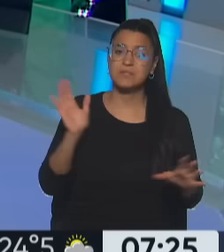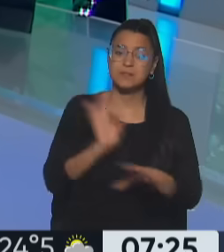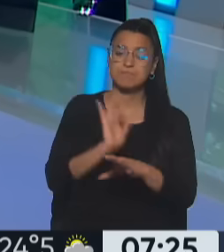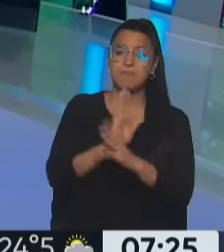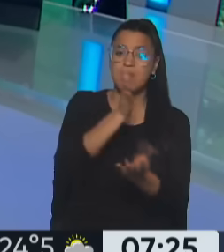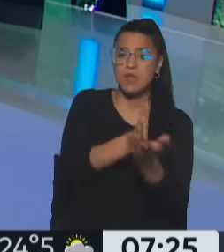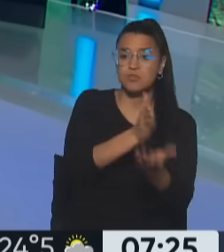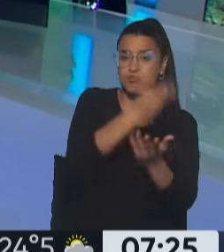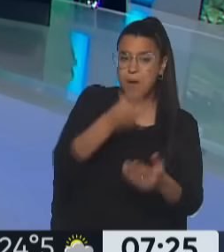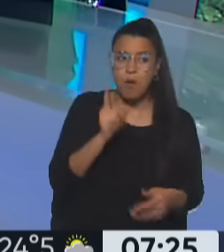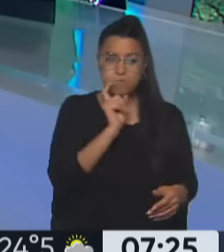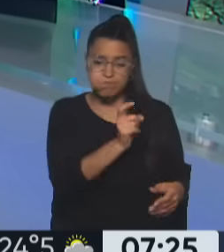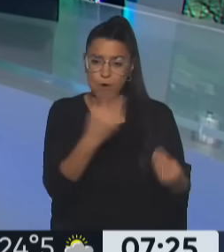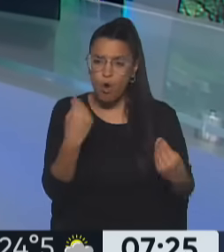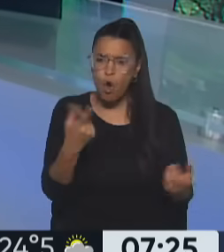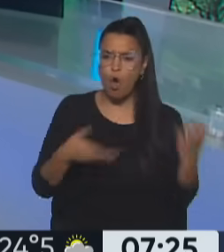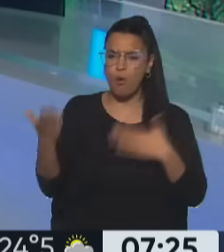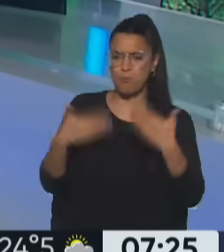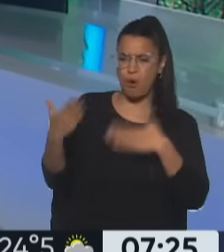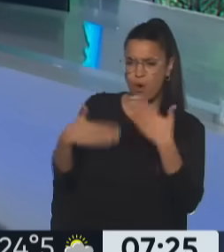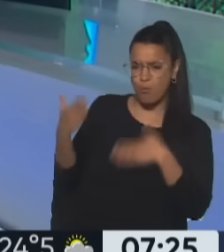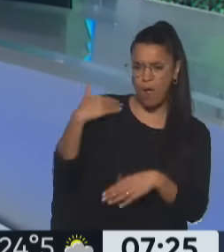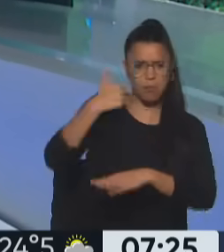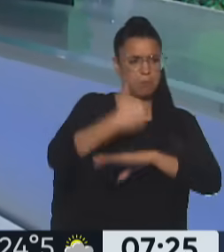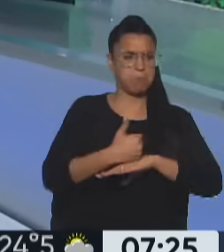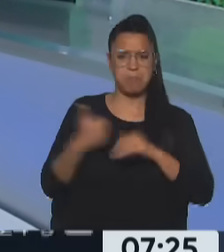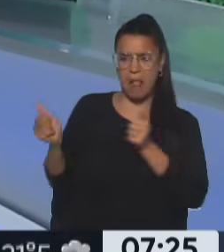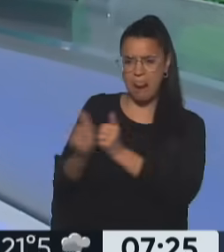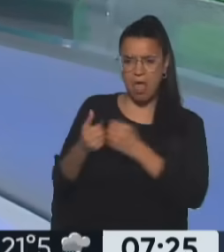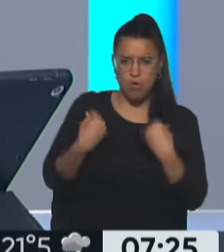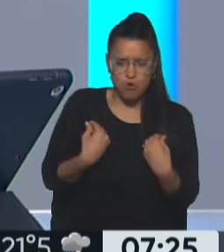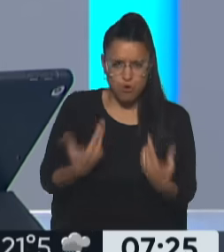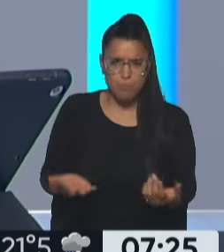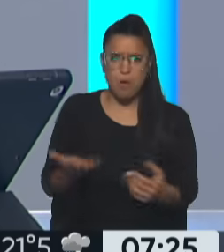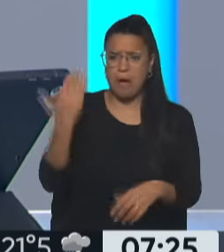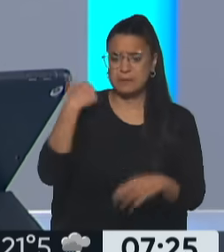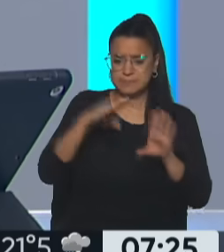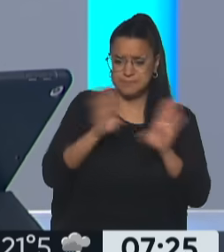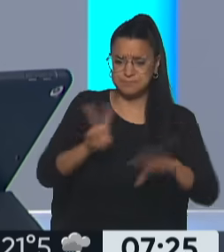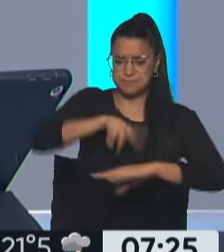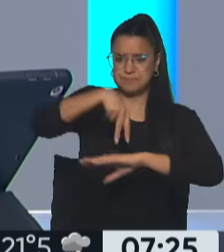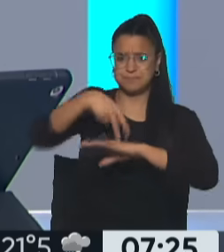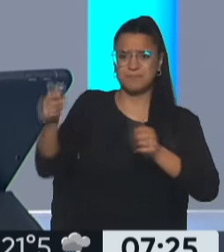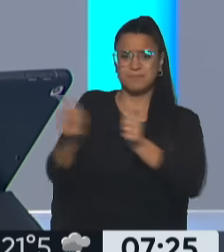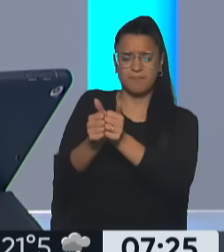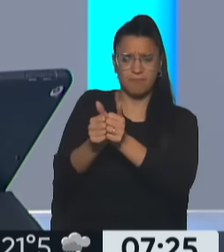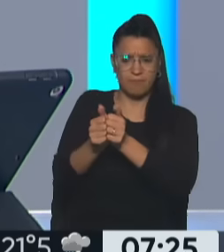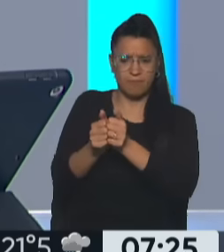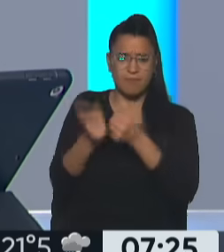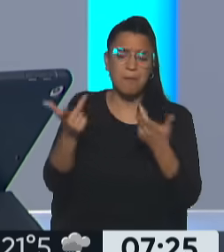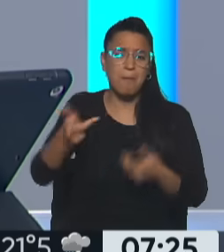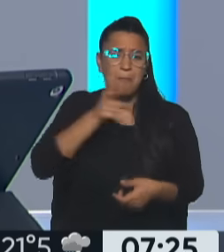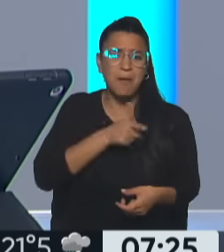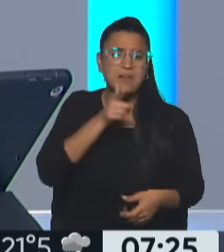los derechos humanos. ¿Cómo se vuelven de esas críticas? Bueno, en principio ayer, arriba del escenario, de alguna manera